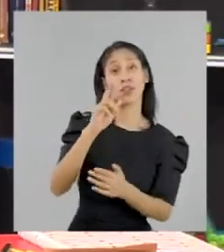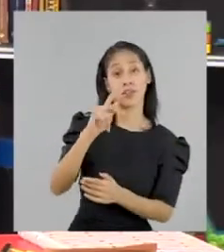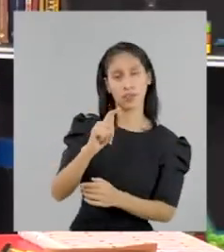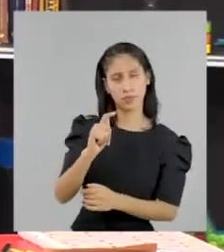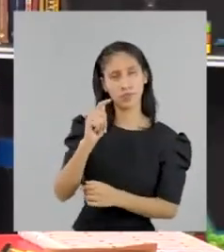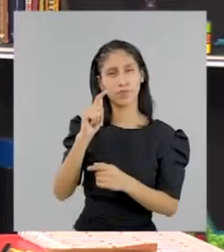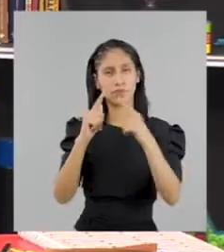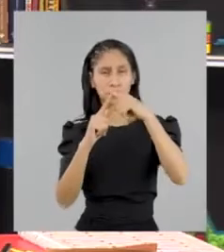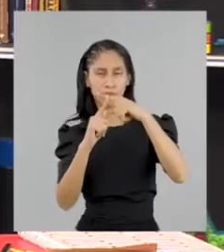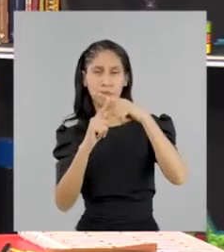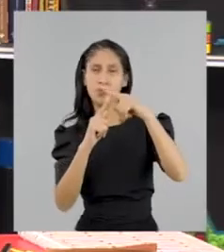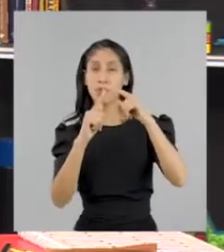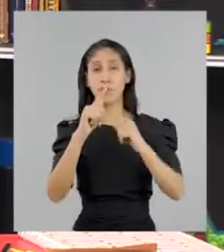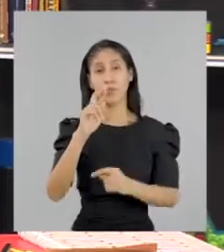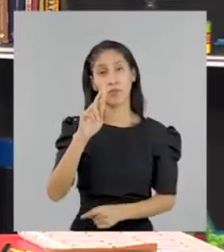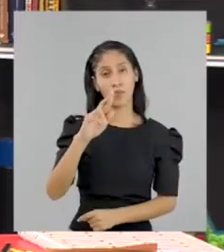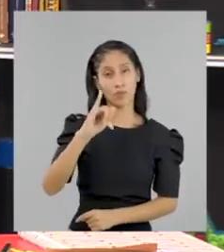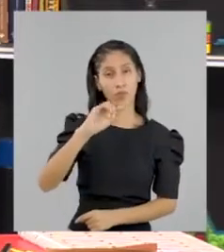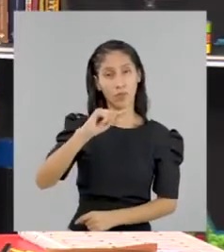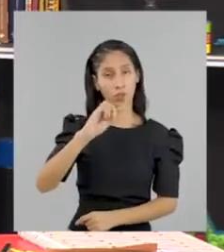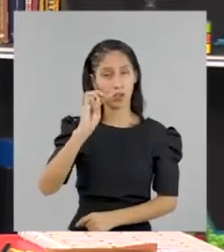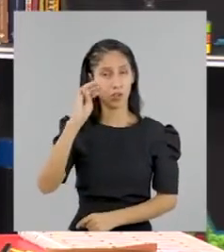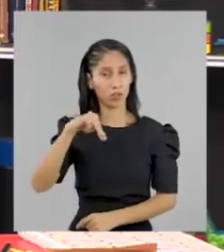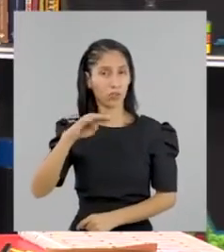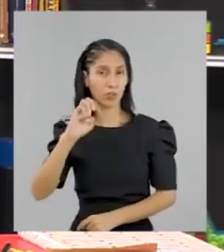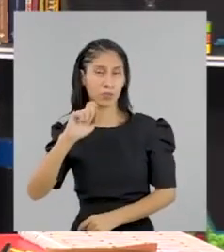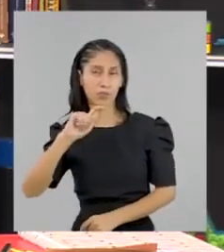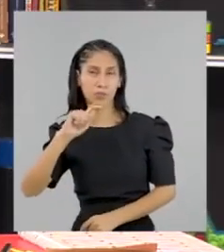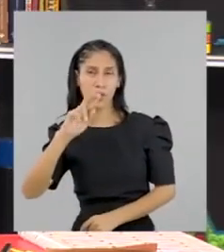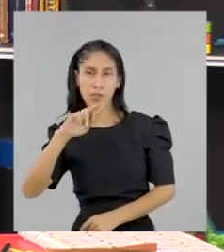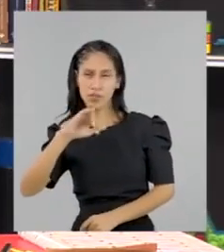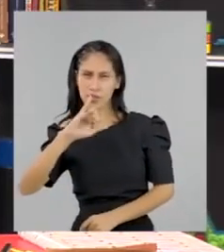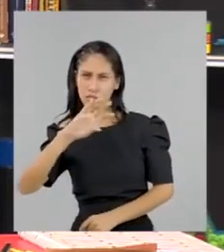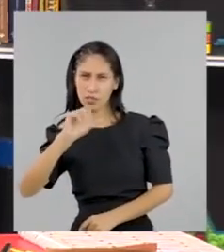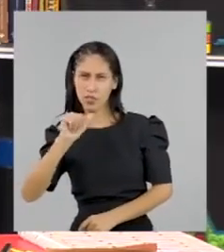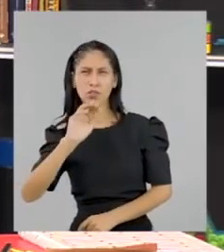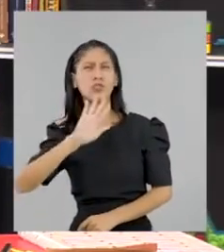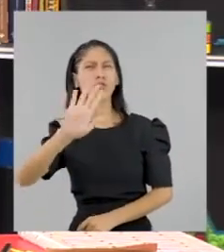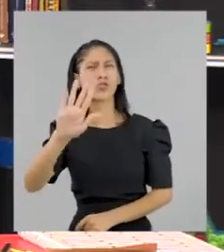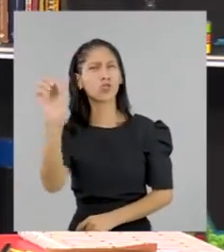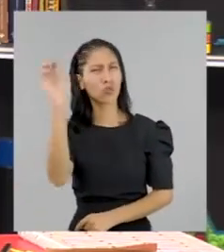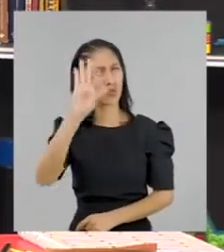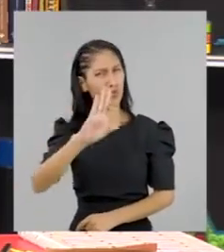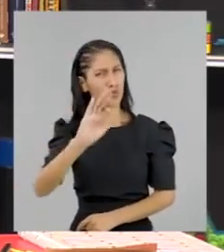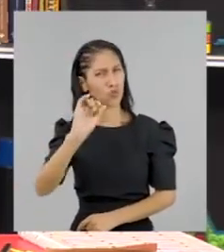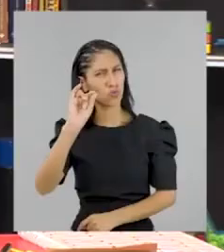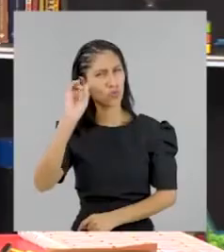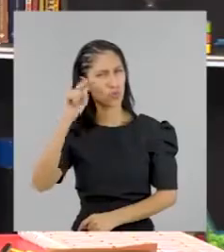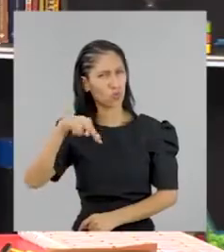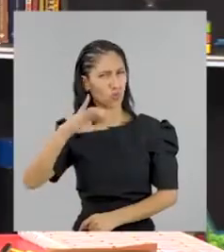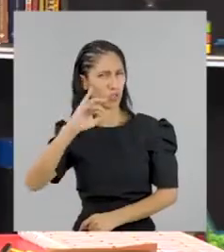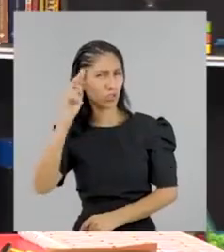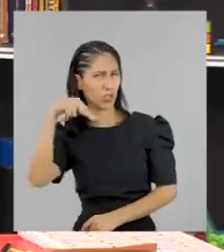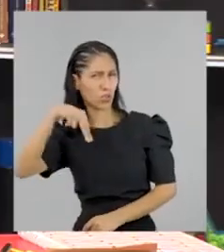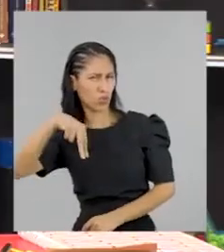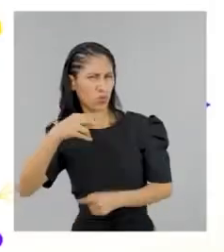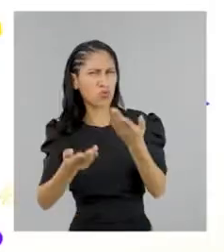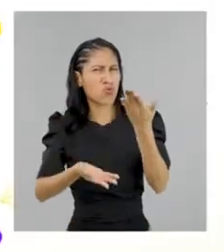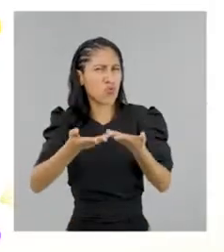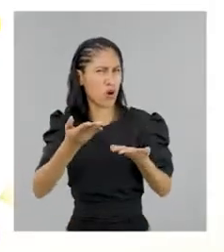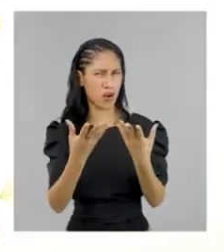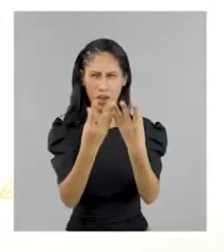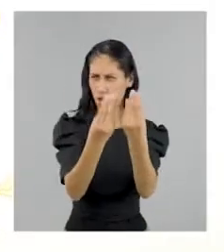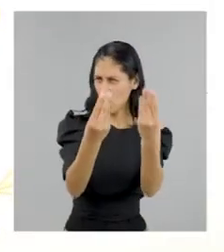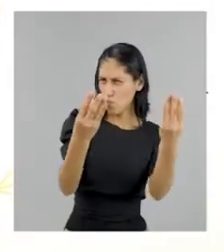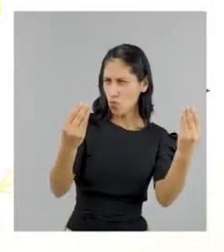funciones trigonométricas, cuya aplicación abarca muchas áreas del conocimiento, sobre todo de la astronomía y la física.